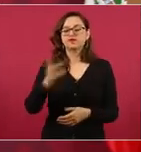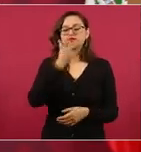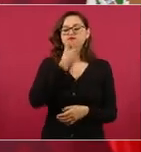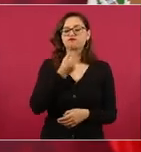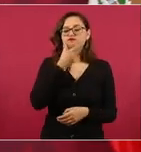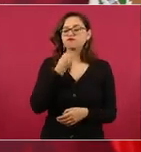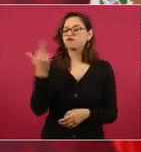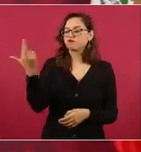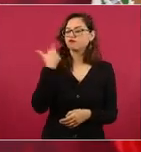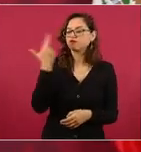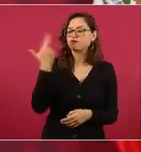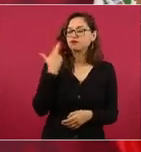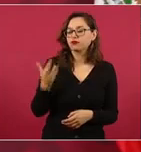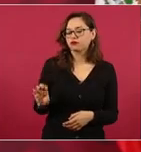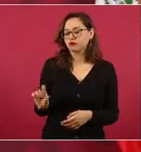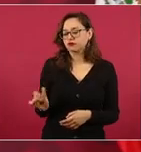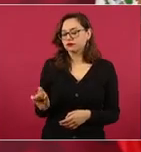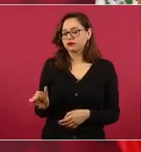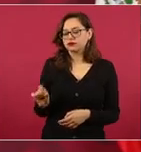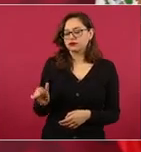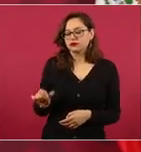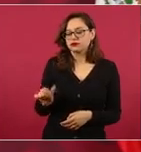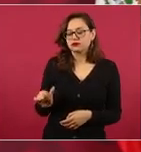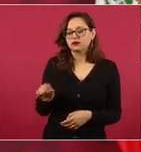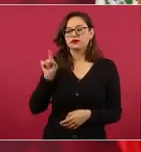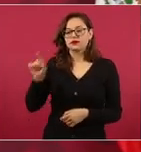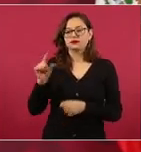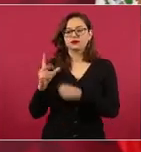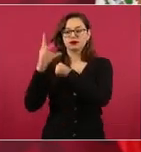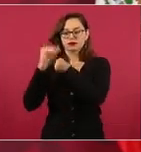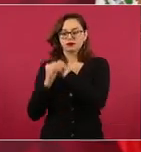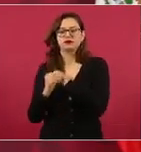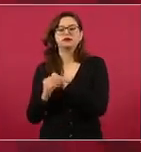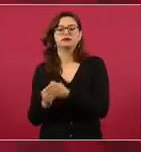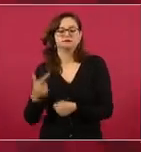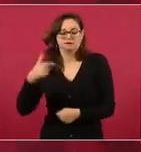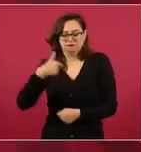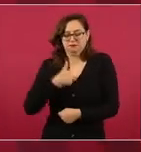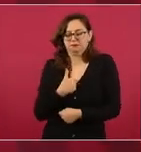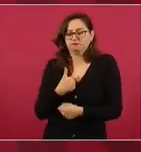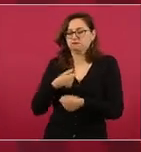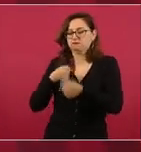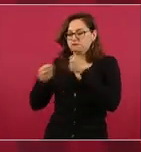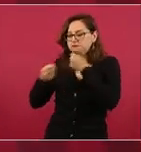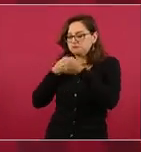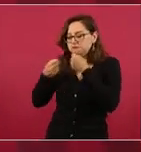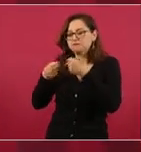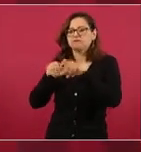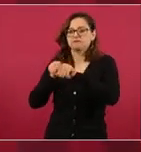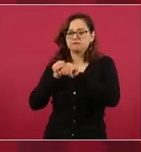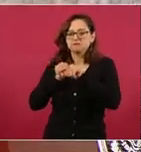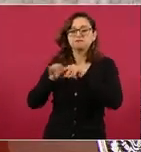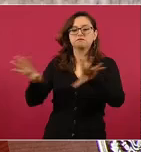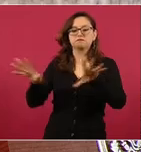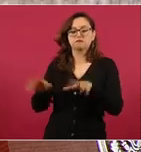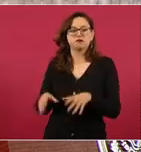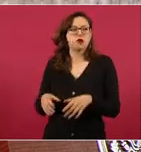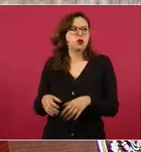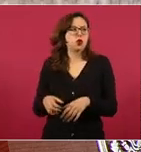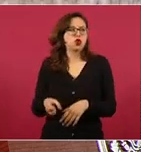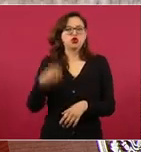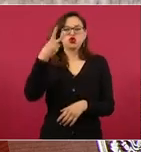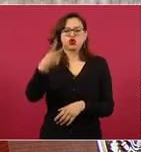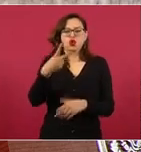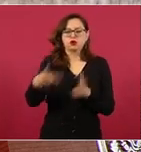hijos, porque me daba entrevistas, me dio una o dos